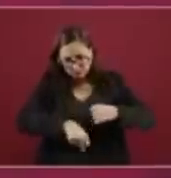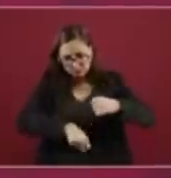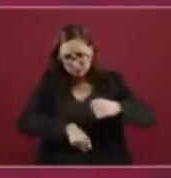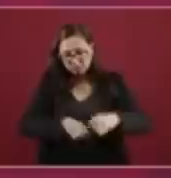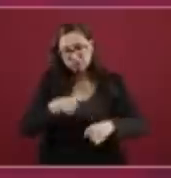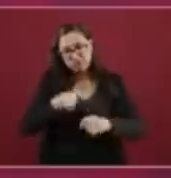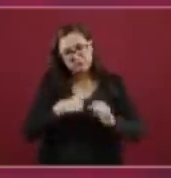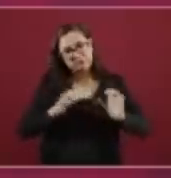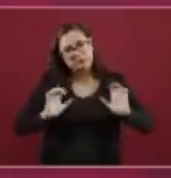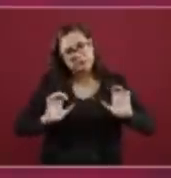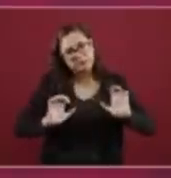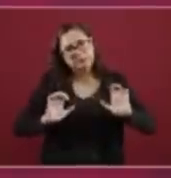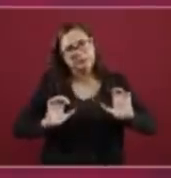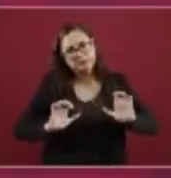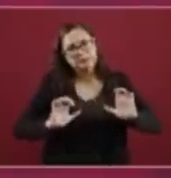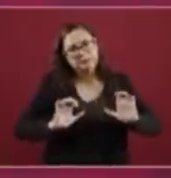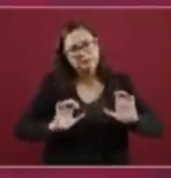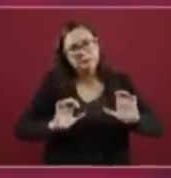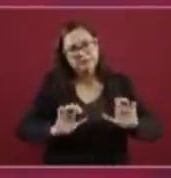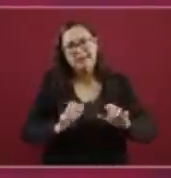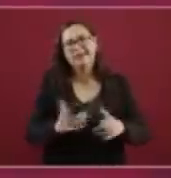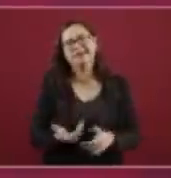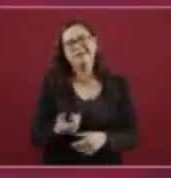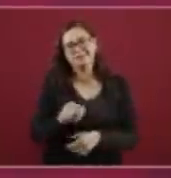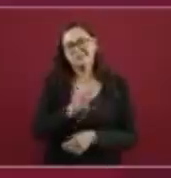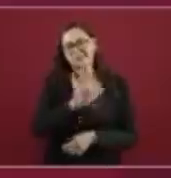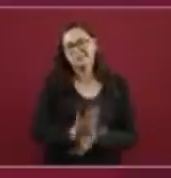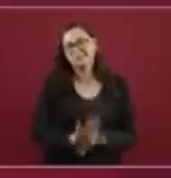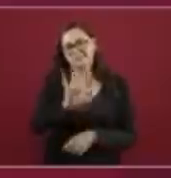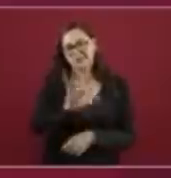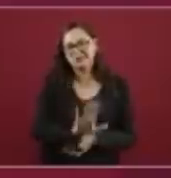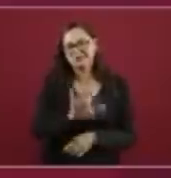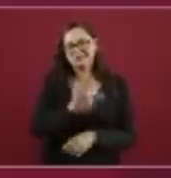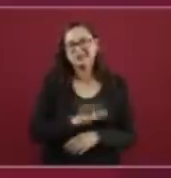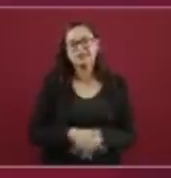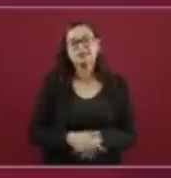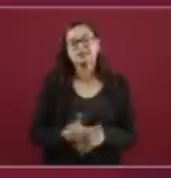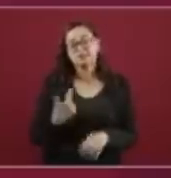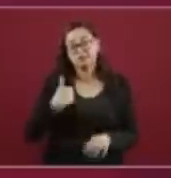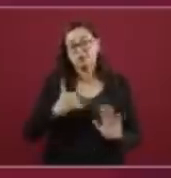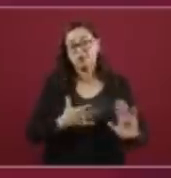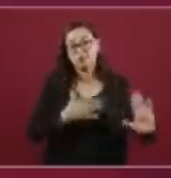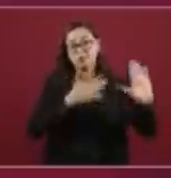hay el compromiso de terminar la carretera, ¿sí?, que atraviesa Sonora,